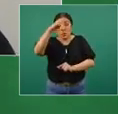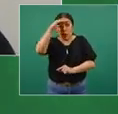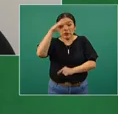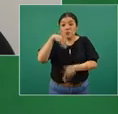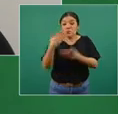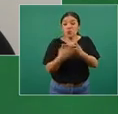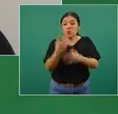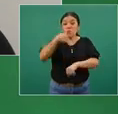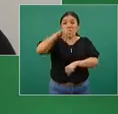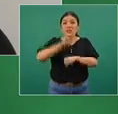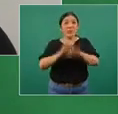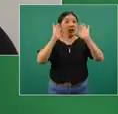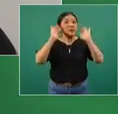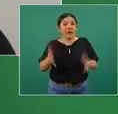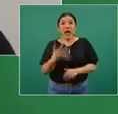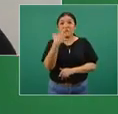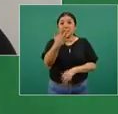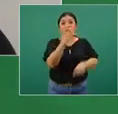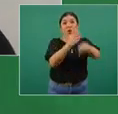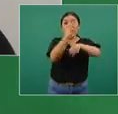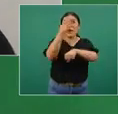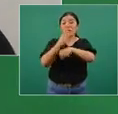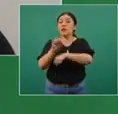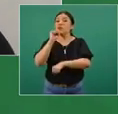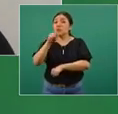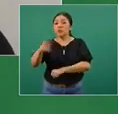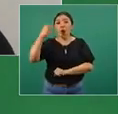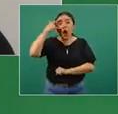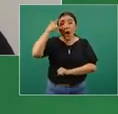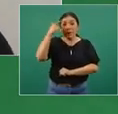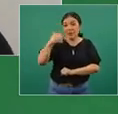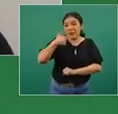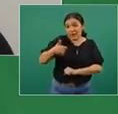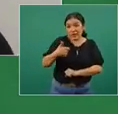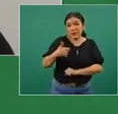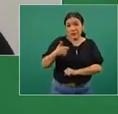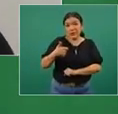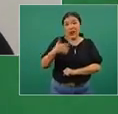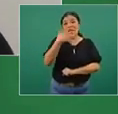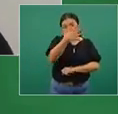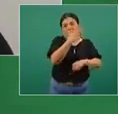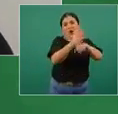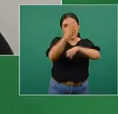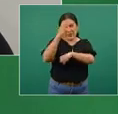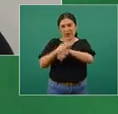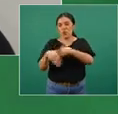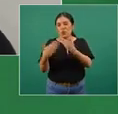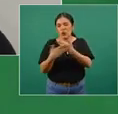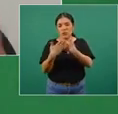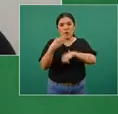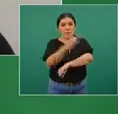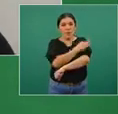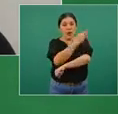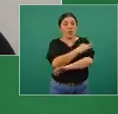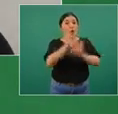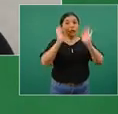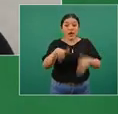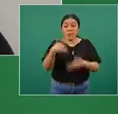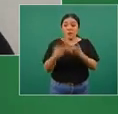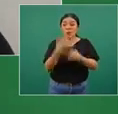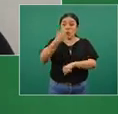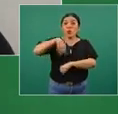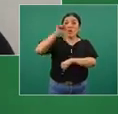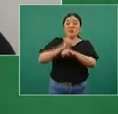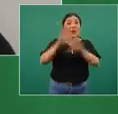semana ya las 5 entidades, incluido Campeche, bueno, en este caso las 5 entidades que se van a vacunar, ya la próxima